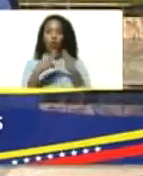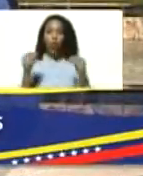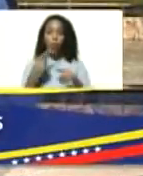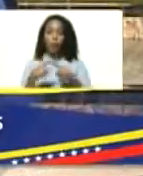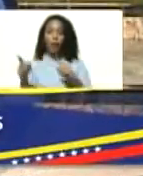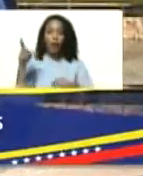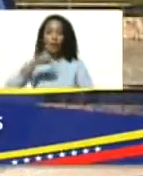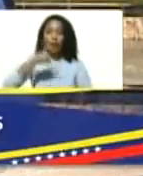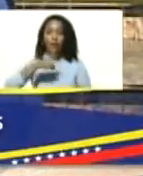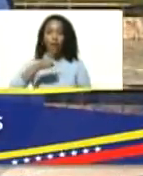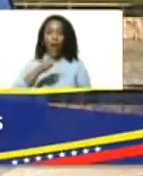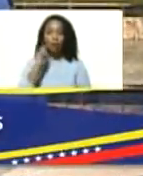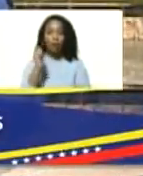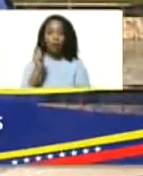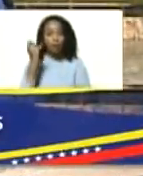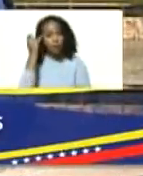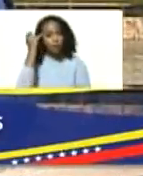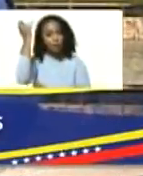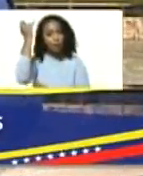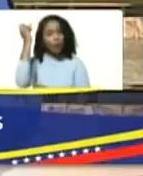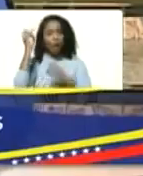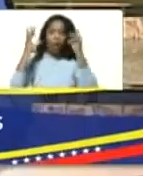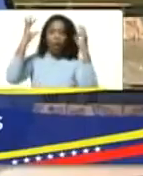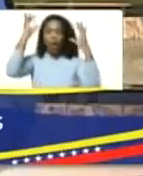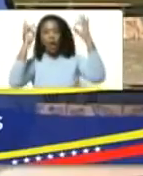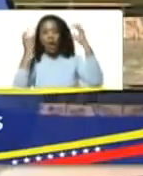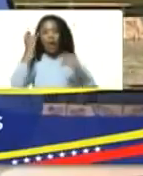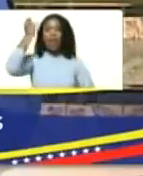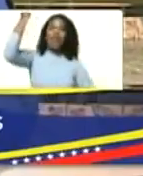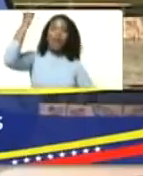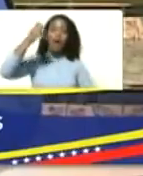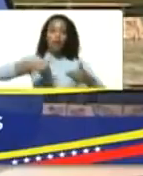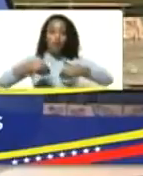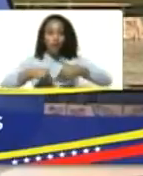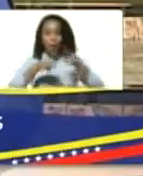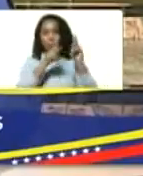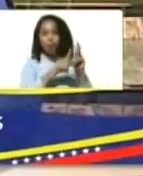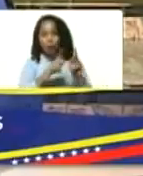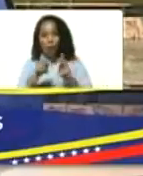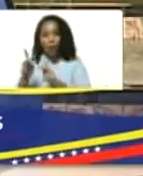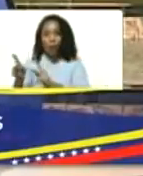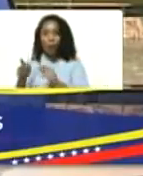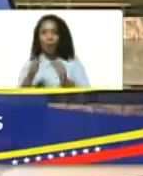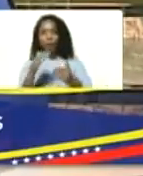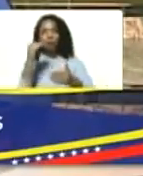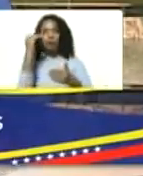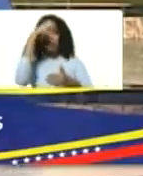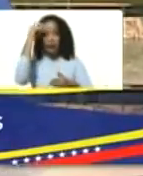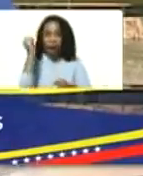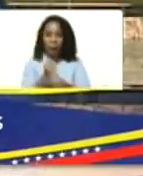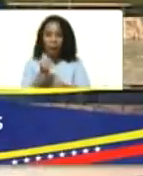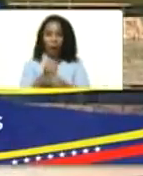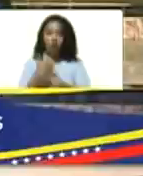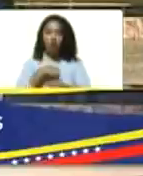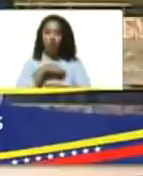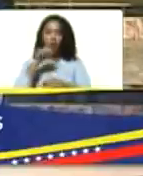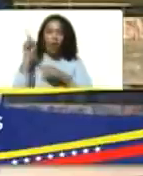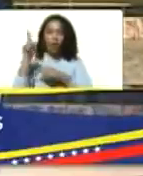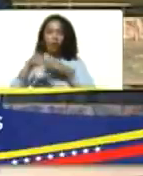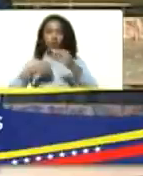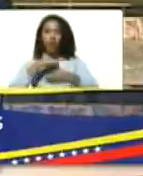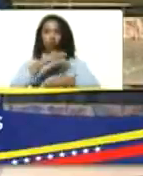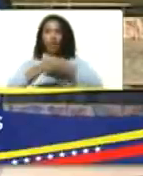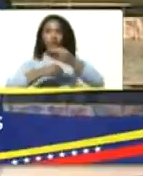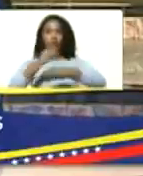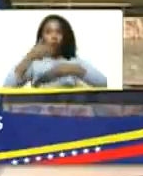necesita inventiva creatividad esfuerzo planificación trabajo nosotros esto lo hemos hecho con esfuerzo